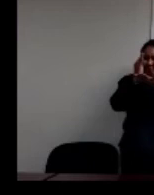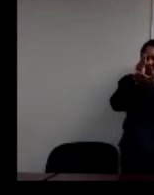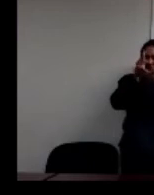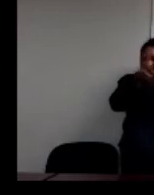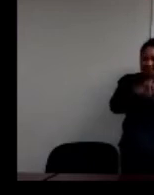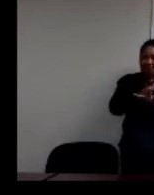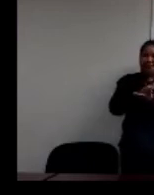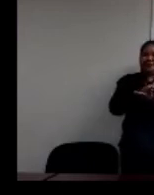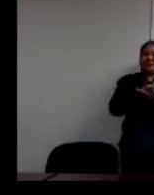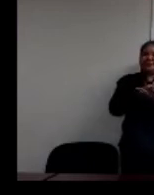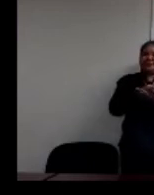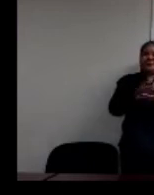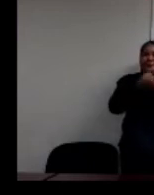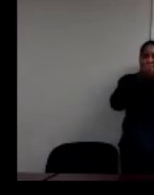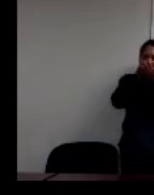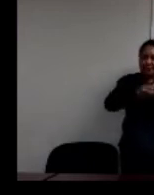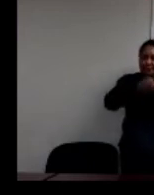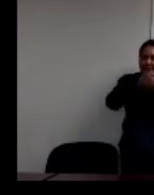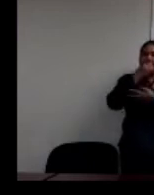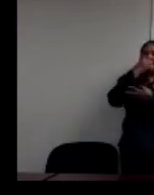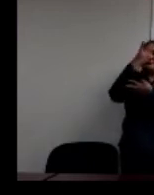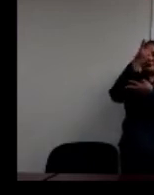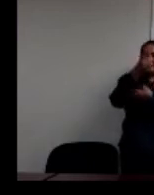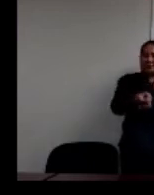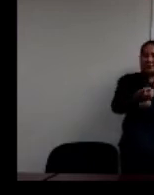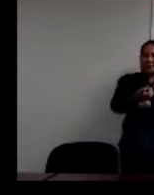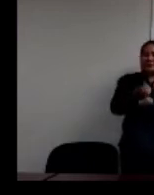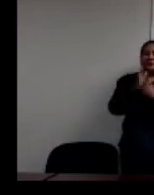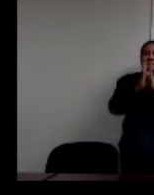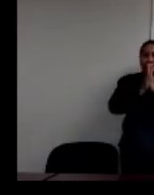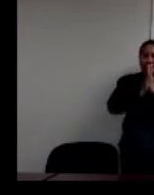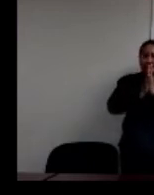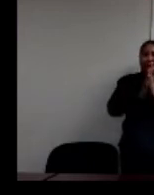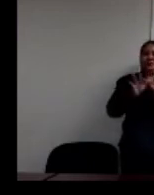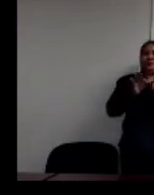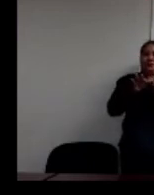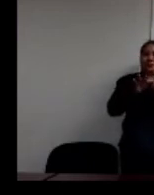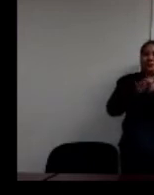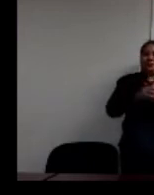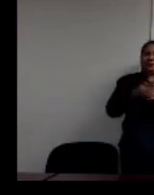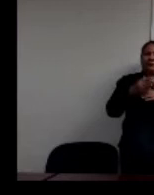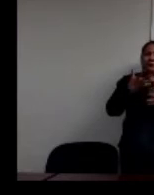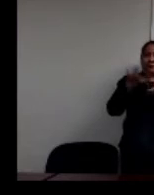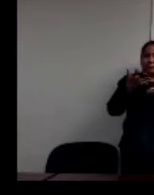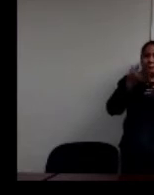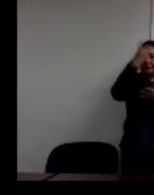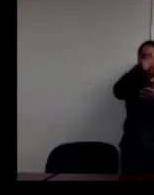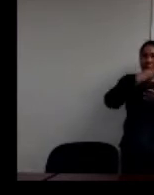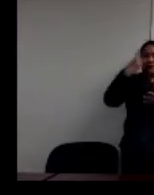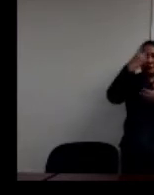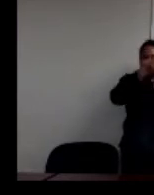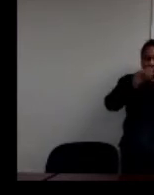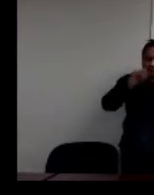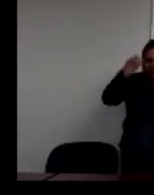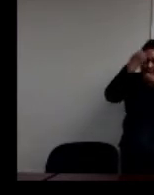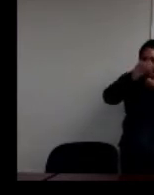lo que sus terapeutas le indican en la sesión, porque se hace un diagnóstico, una evaluación y un plan de intervención de